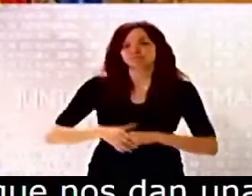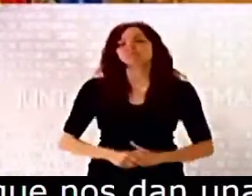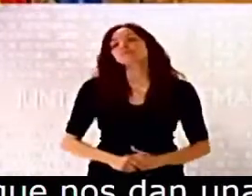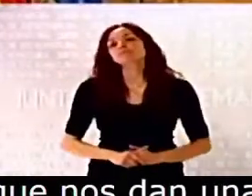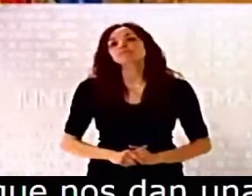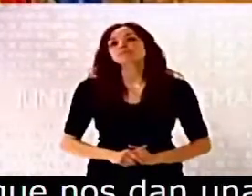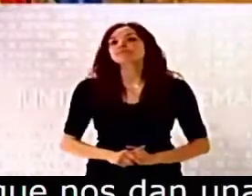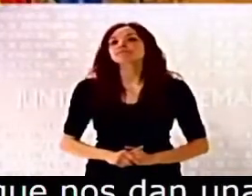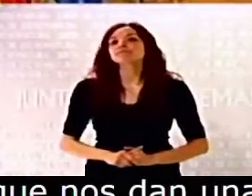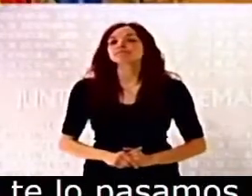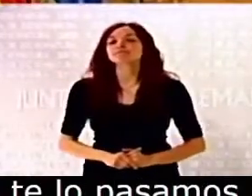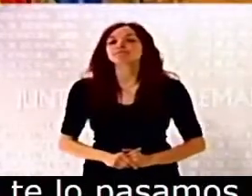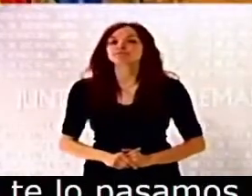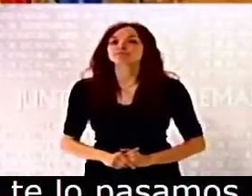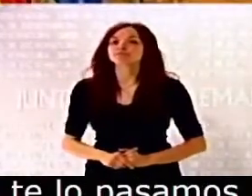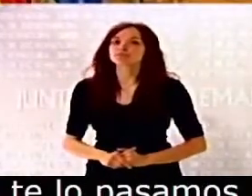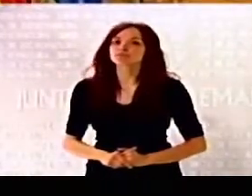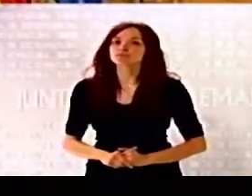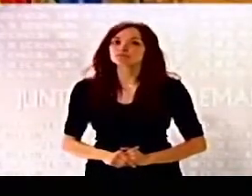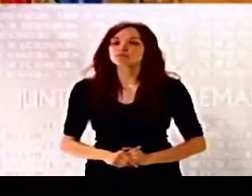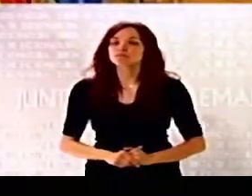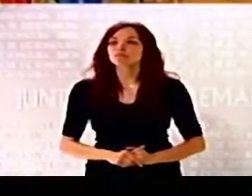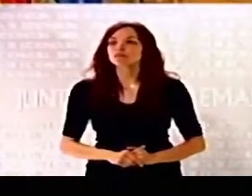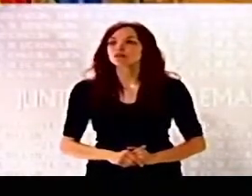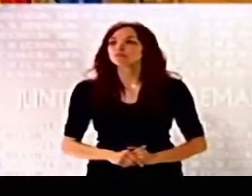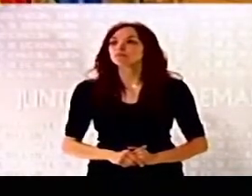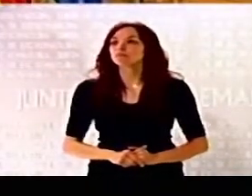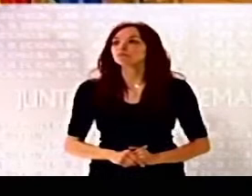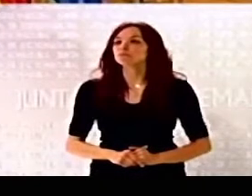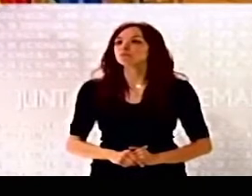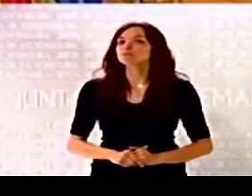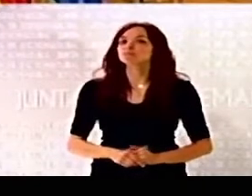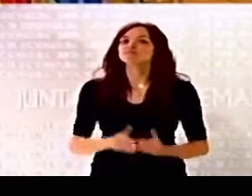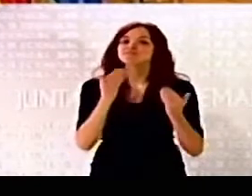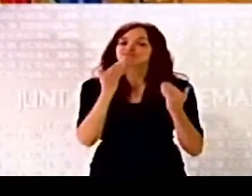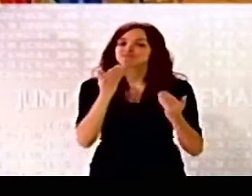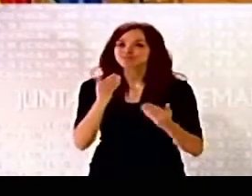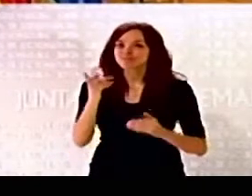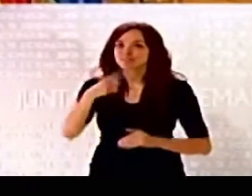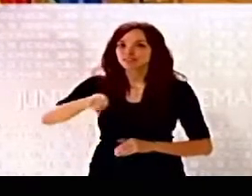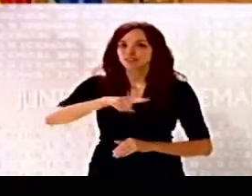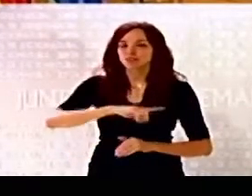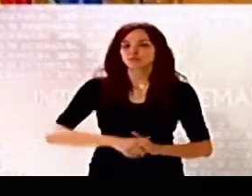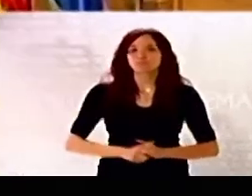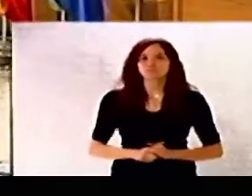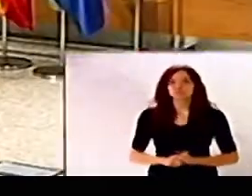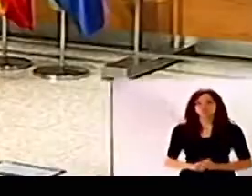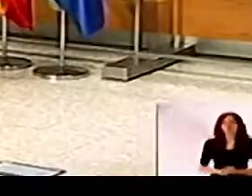Muchas gracias. Muchas gracias a todos.